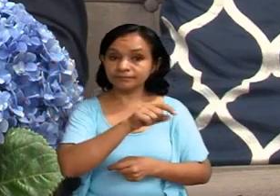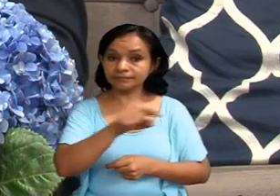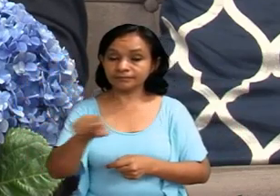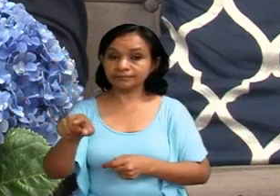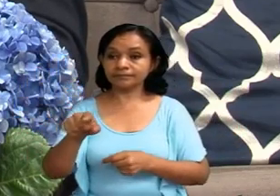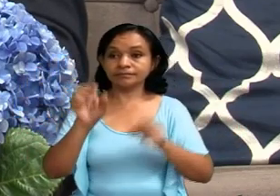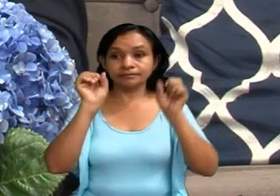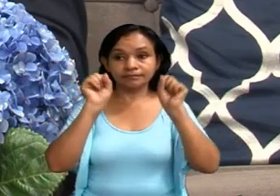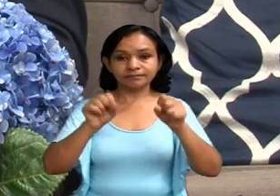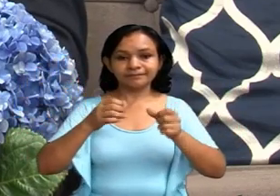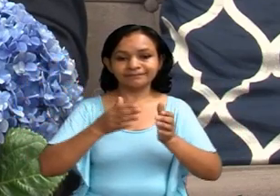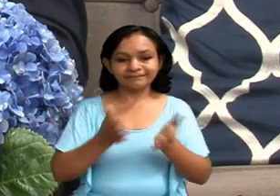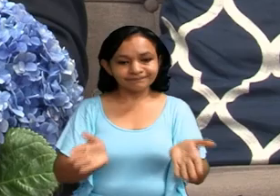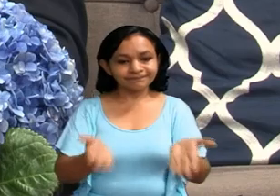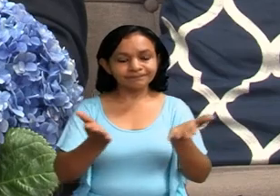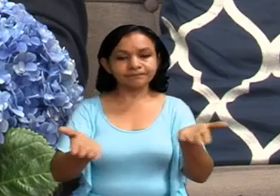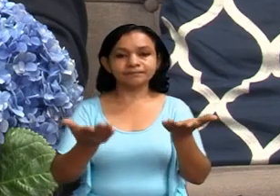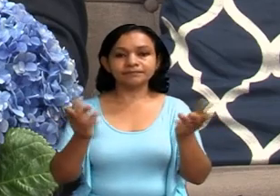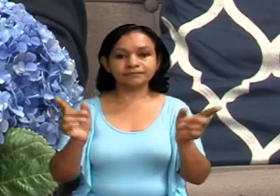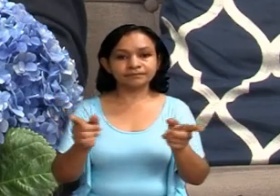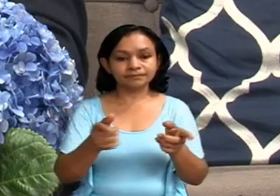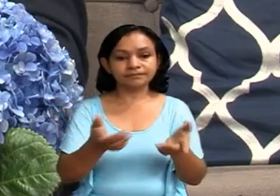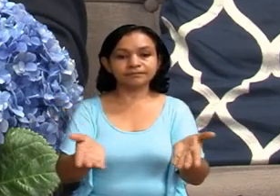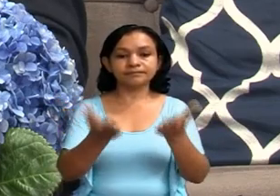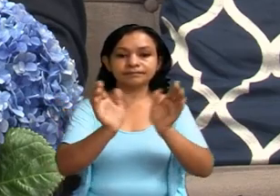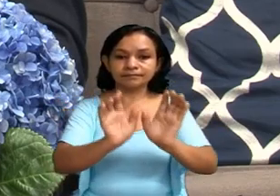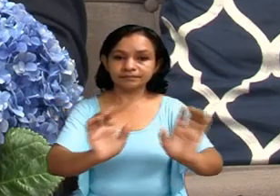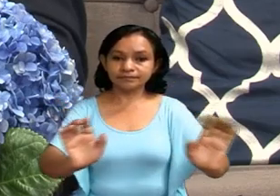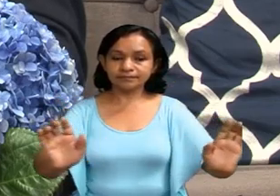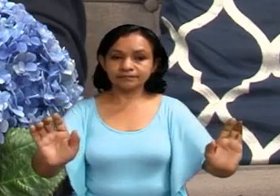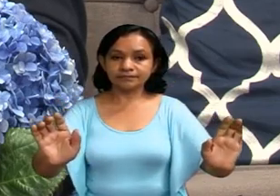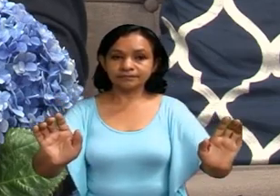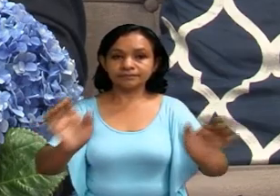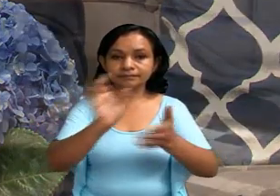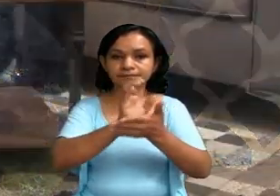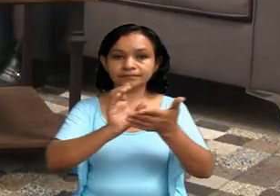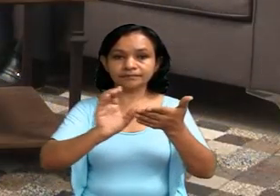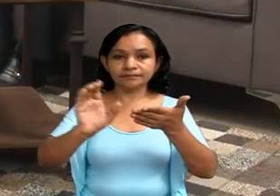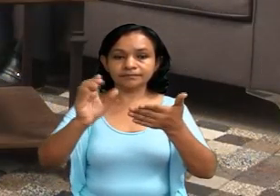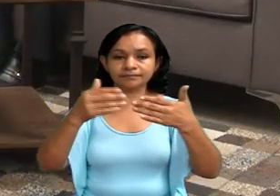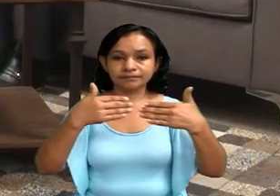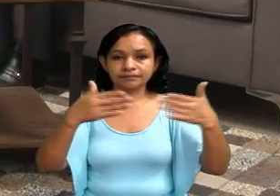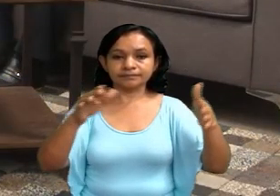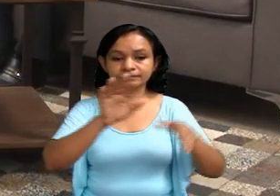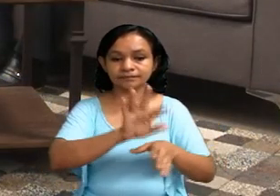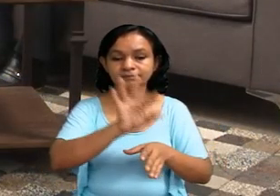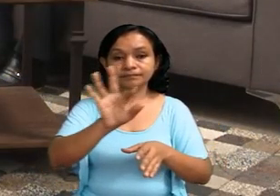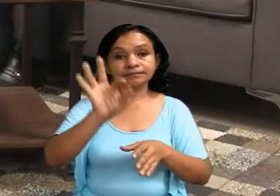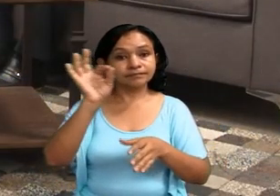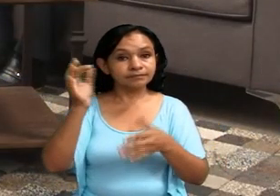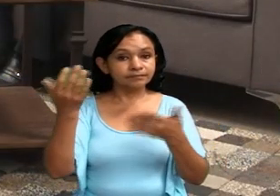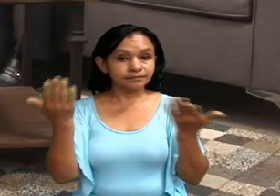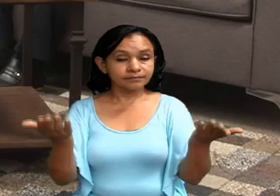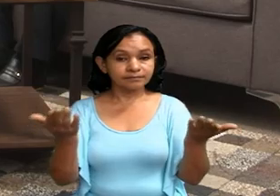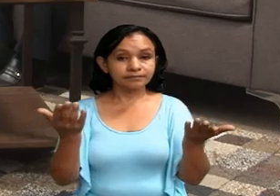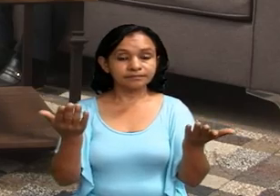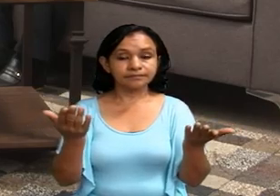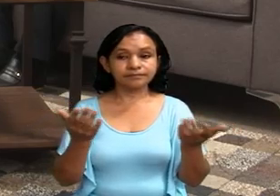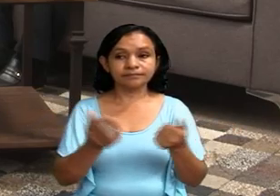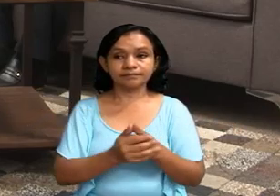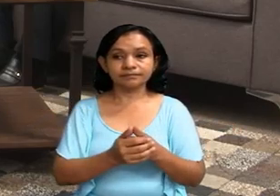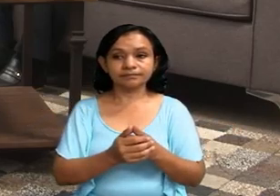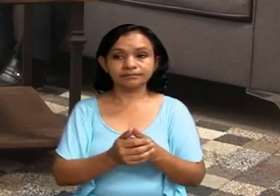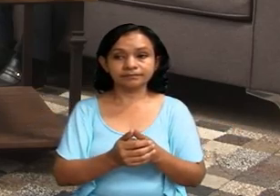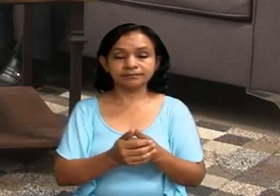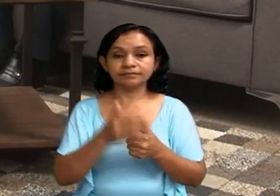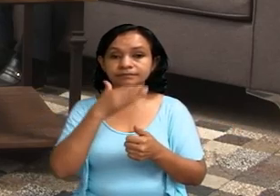que entusiasmemos, motivemos a nuestros niños en los en colegios. Principio donde son abiertos, pero también hay una selección sí, después. Sí, claro, porque si no es